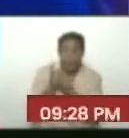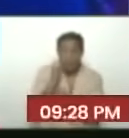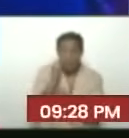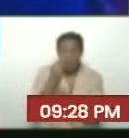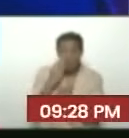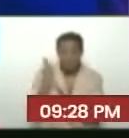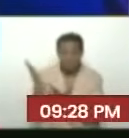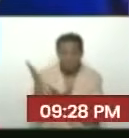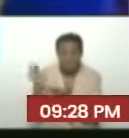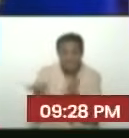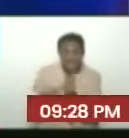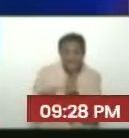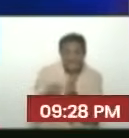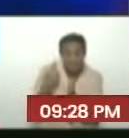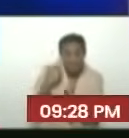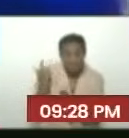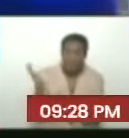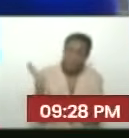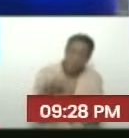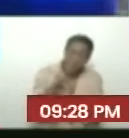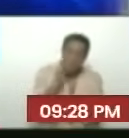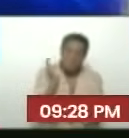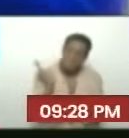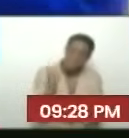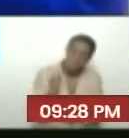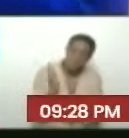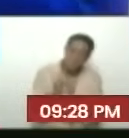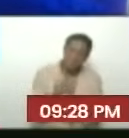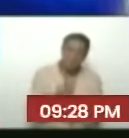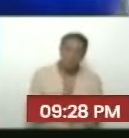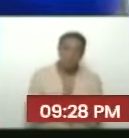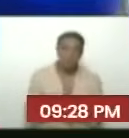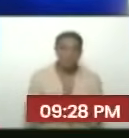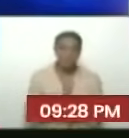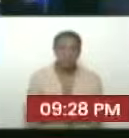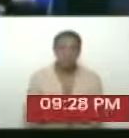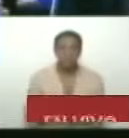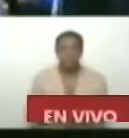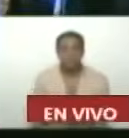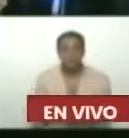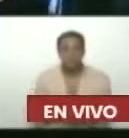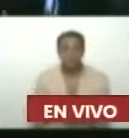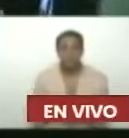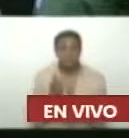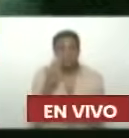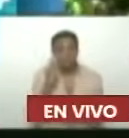Figueroa. ¿Ah? Sí, mira acá, Alexis. Ajá. Mira,